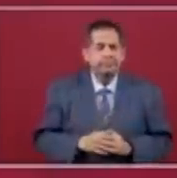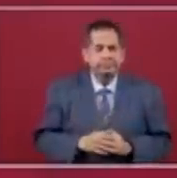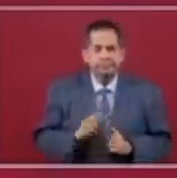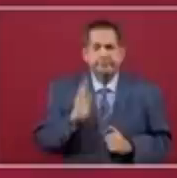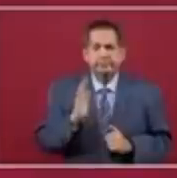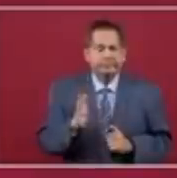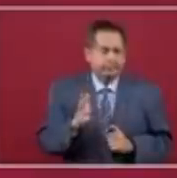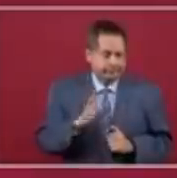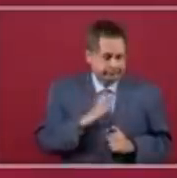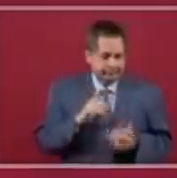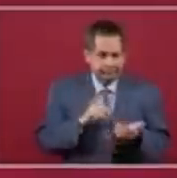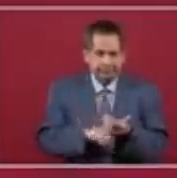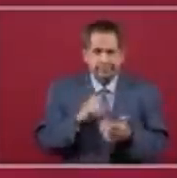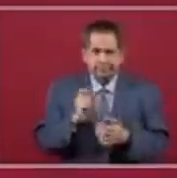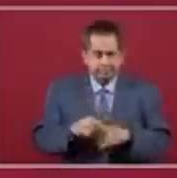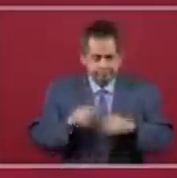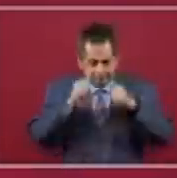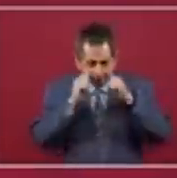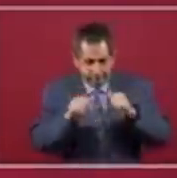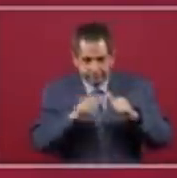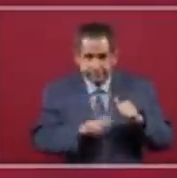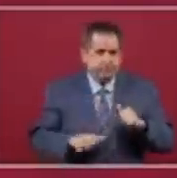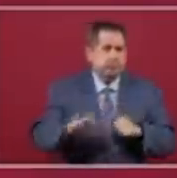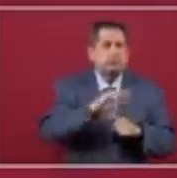ya vamos a atender